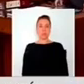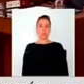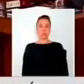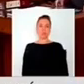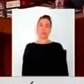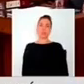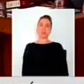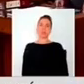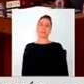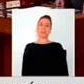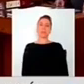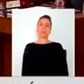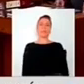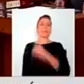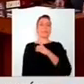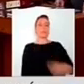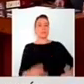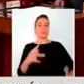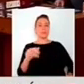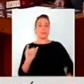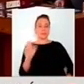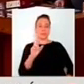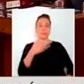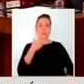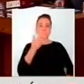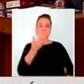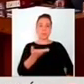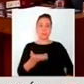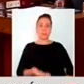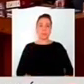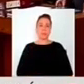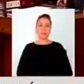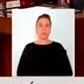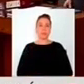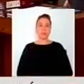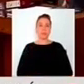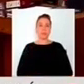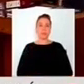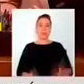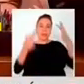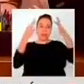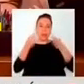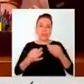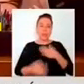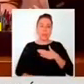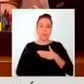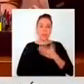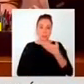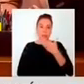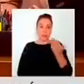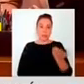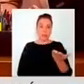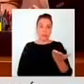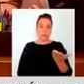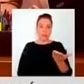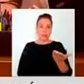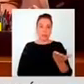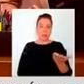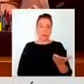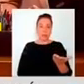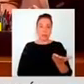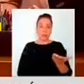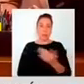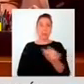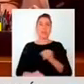palabra acá. Diputado Kaiser, tiene usted la palabra. Después. No, es una decisión de la presidencia. Usted tiene la palabra, después haremos los puntos de reglamento.